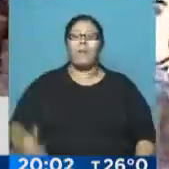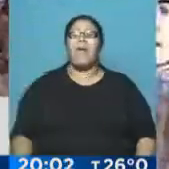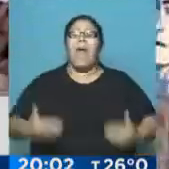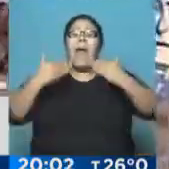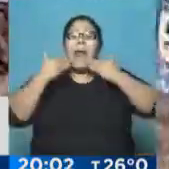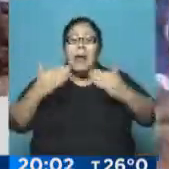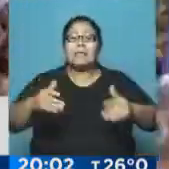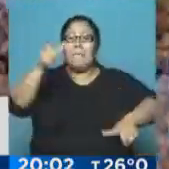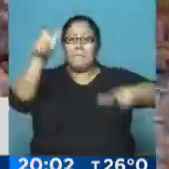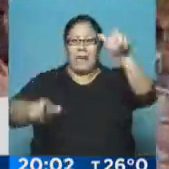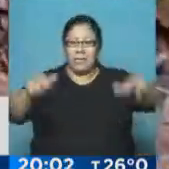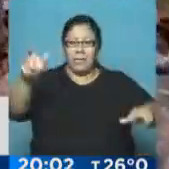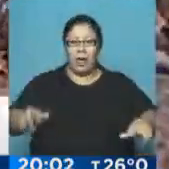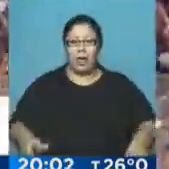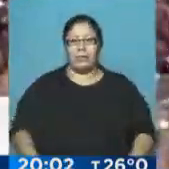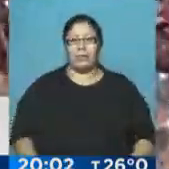Compatriotas.